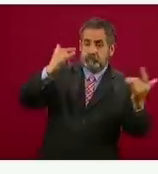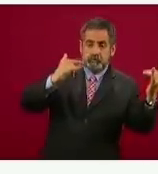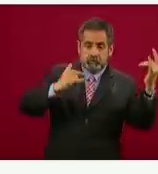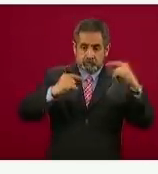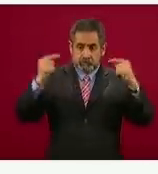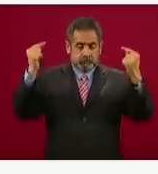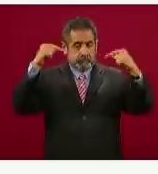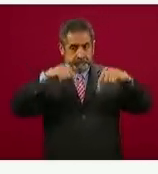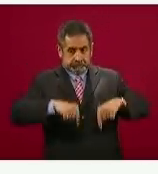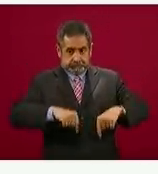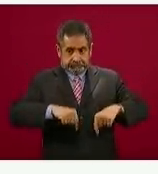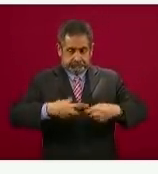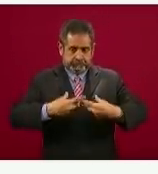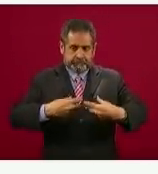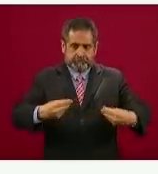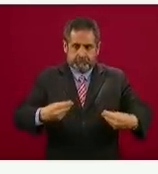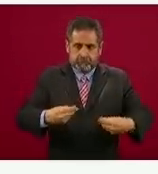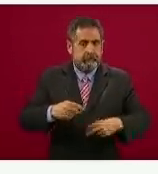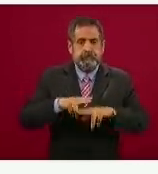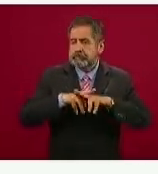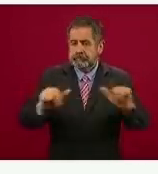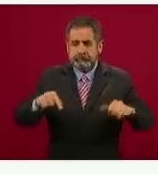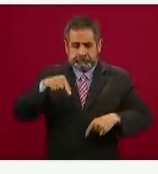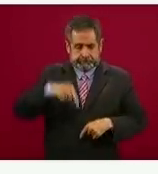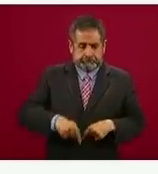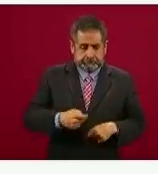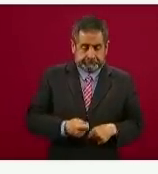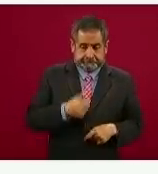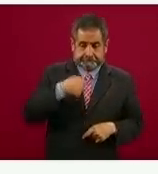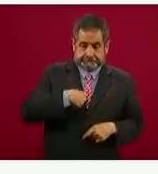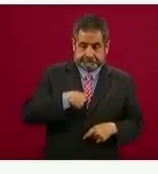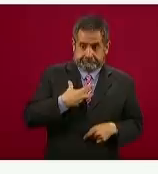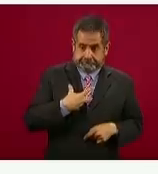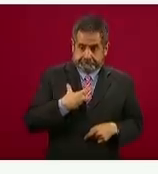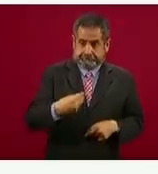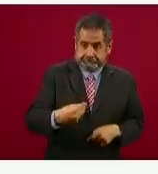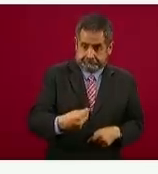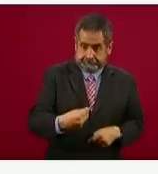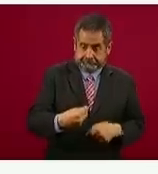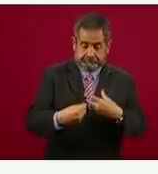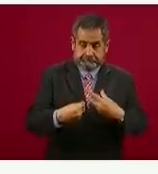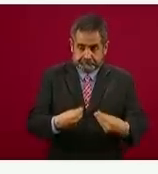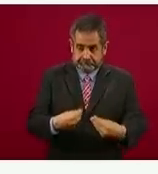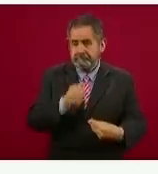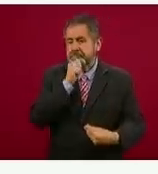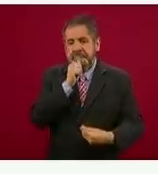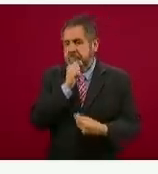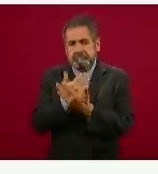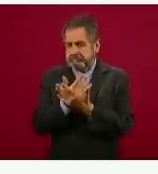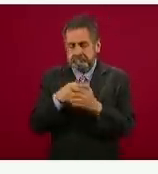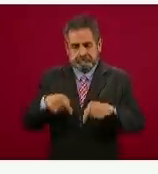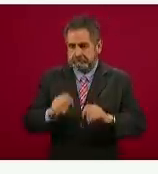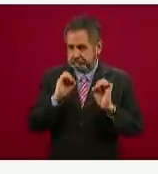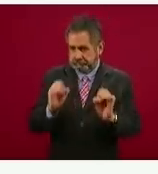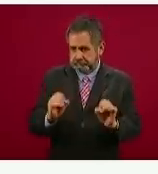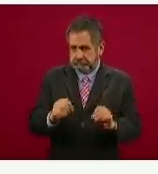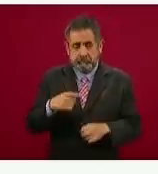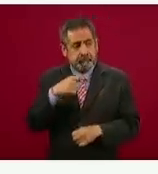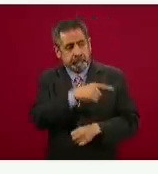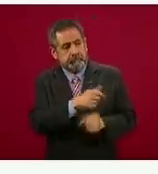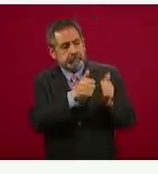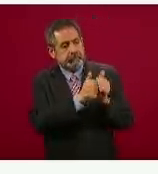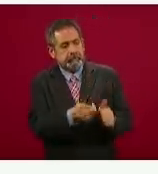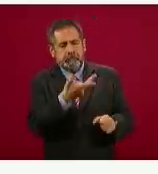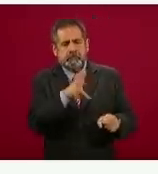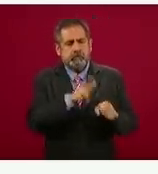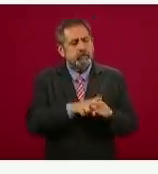esta situación ninguno ha sido grave y ninguno ha requerido más que un periodo muy corto de hospitalización. Por lo tanto,